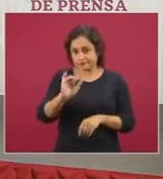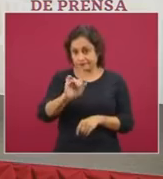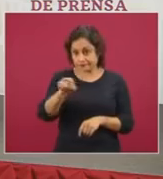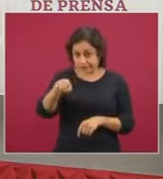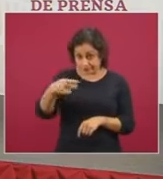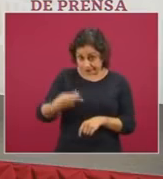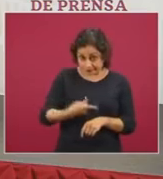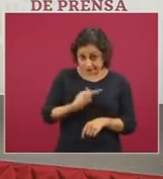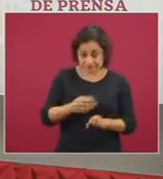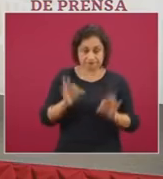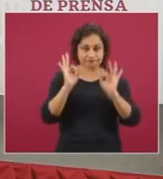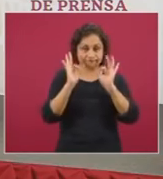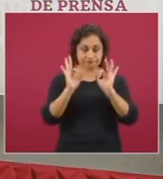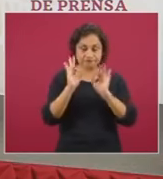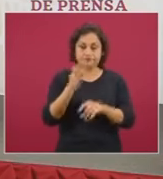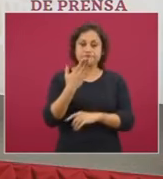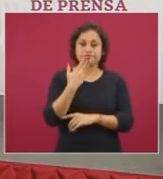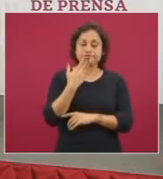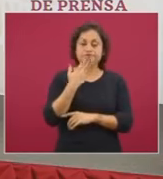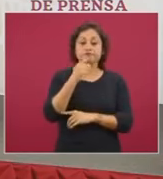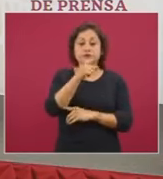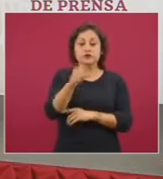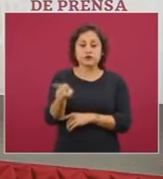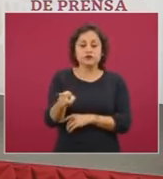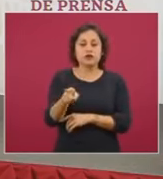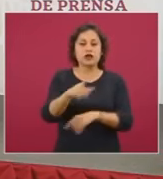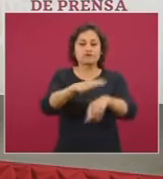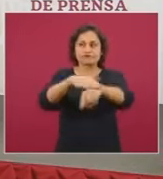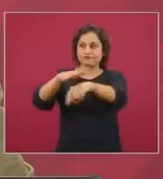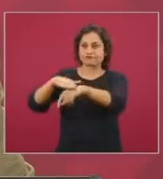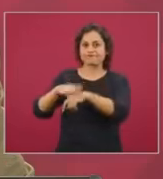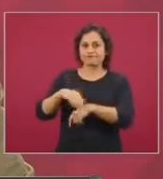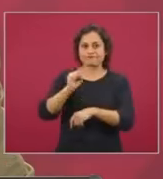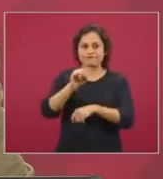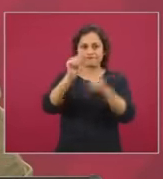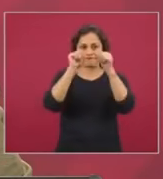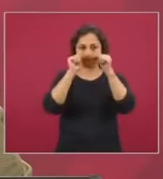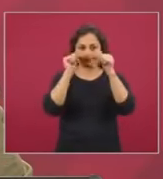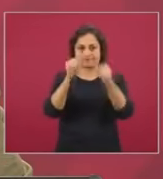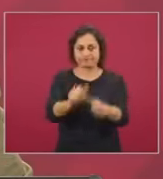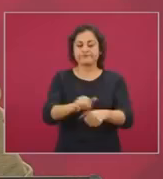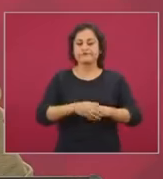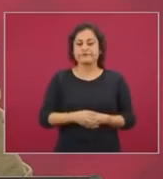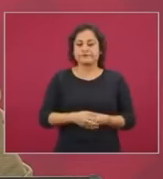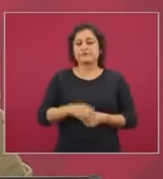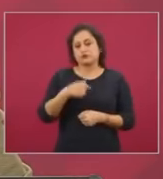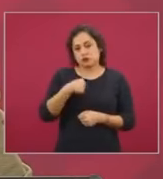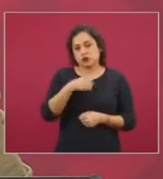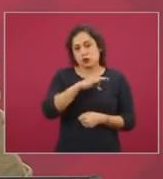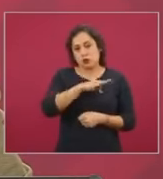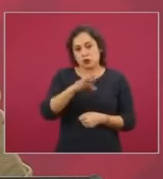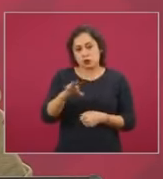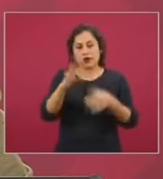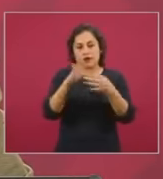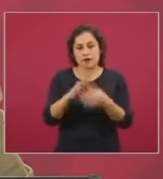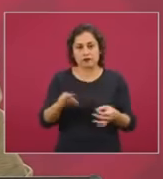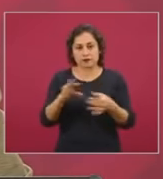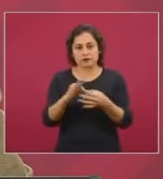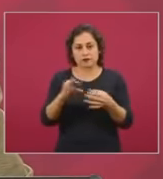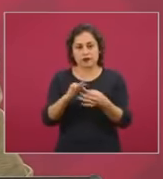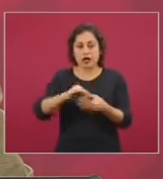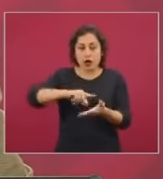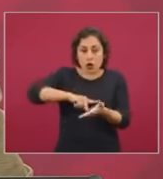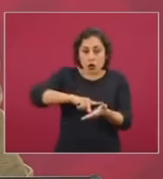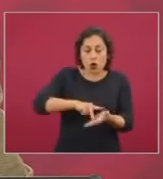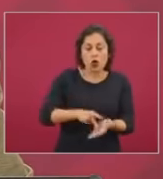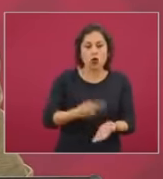buena pregunta y qué bueno que llama la atención. Y también pues me da la oportunidad de reiterar